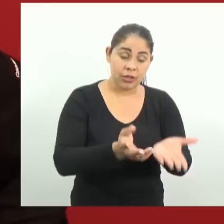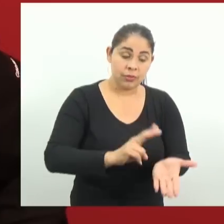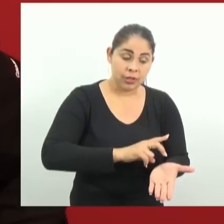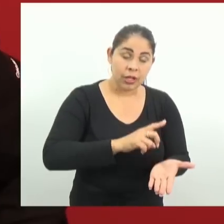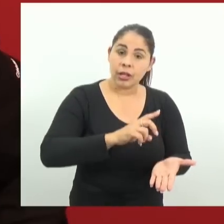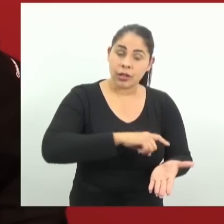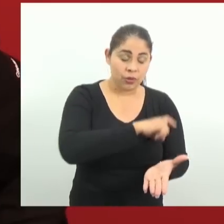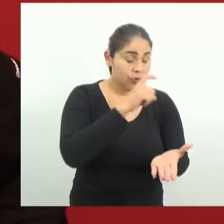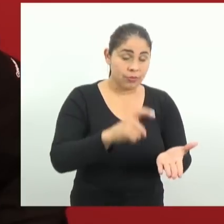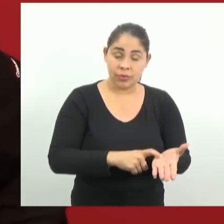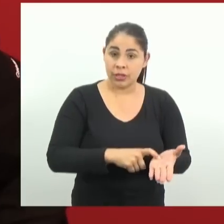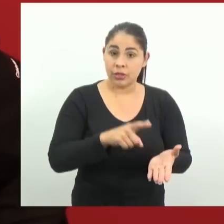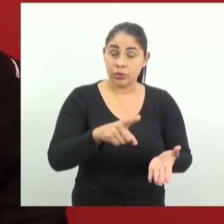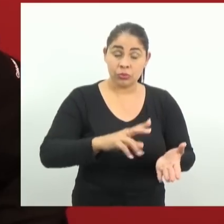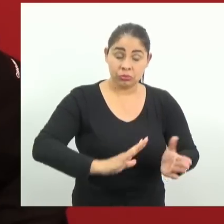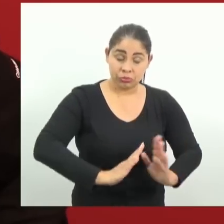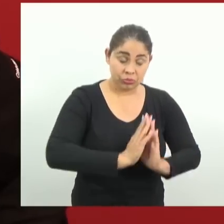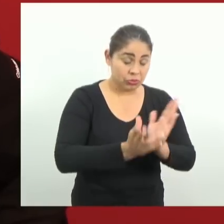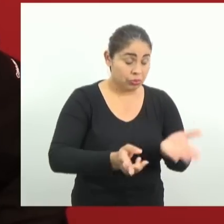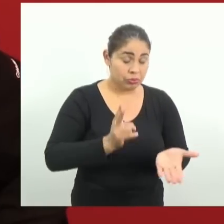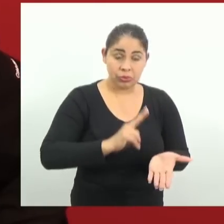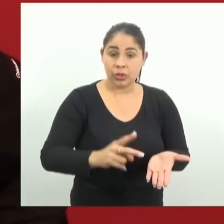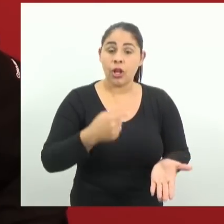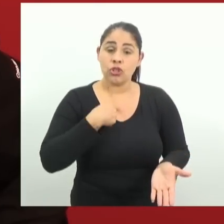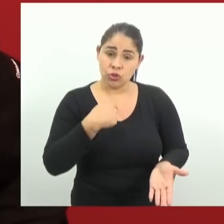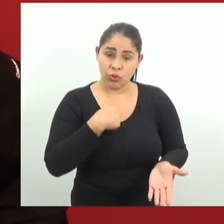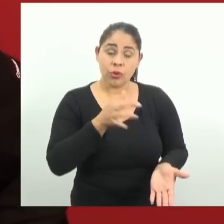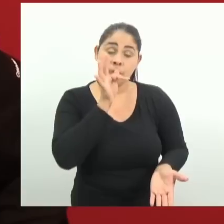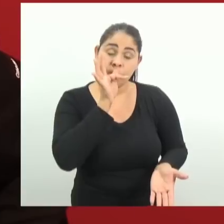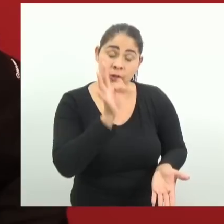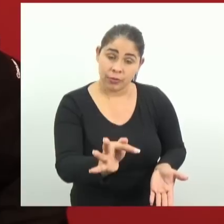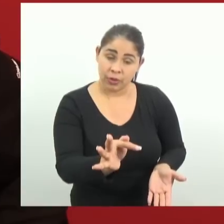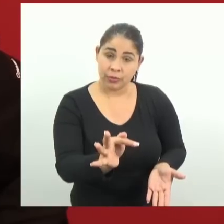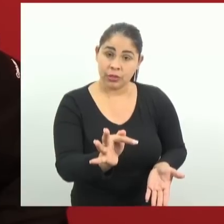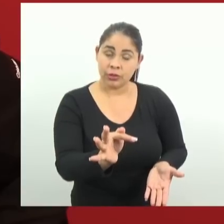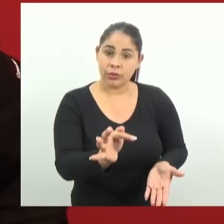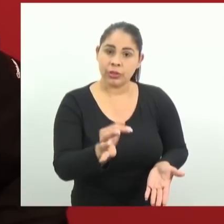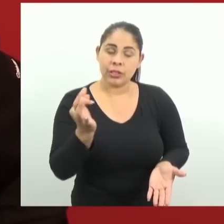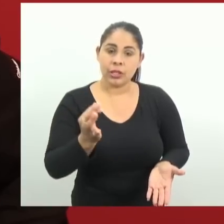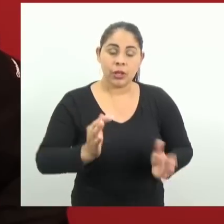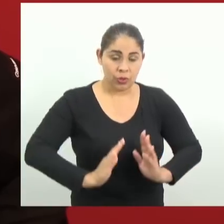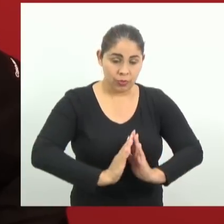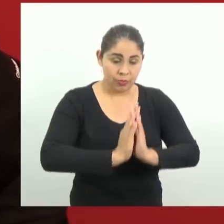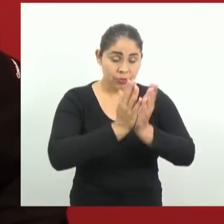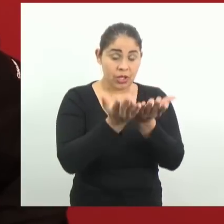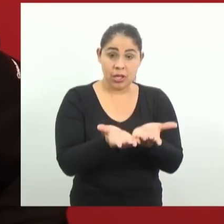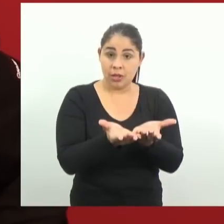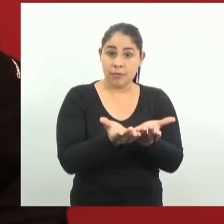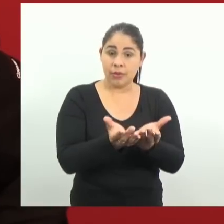1 o 2 años, yo me comprometo y te regalo una Biblia, pero una buena, con